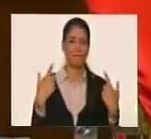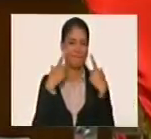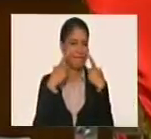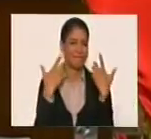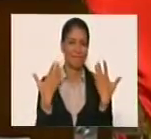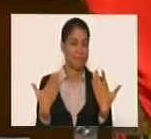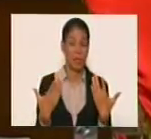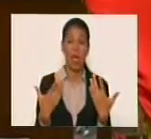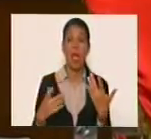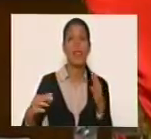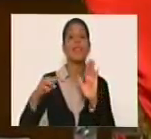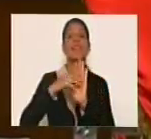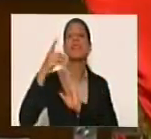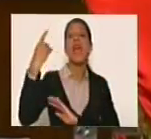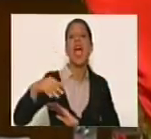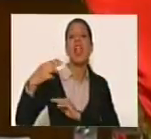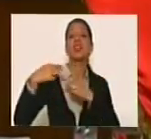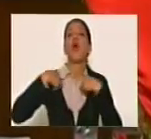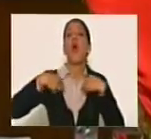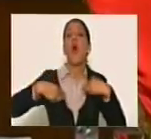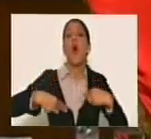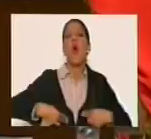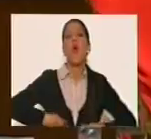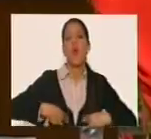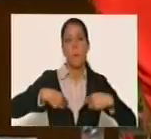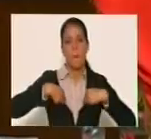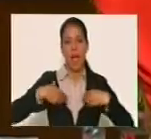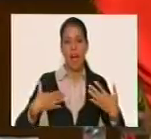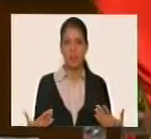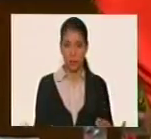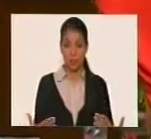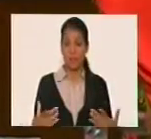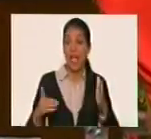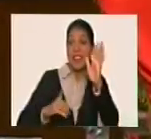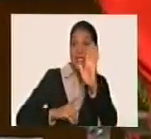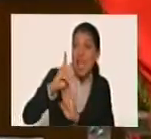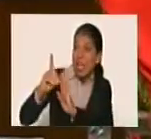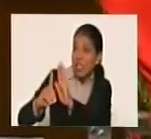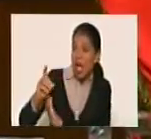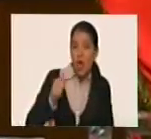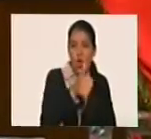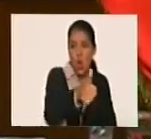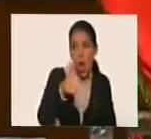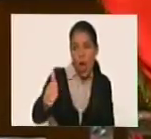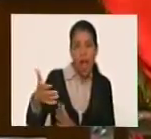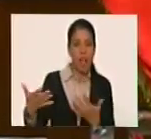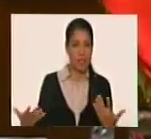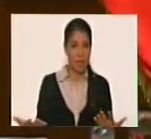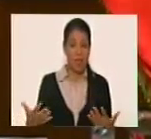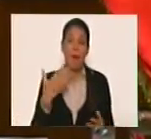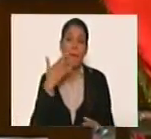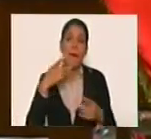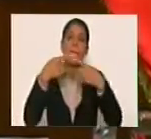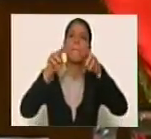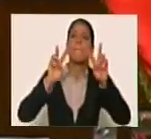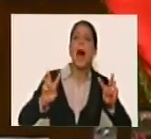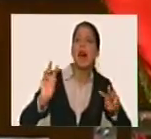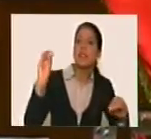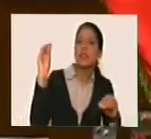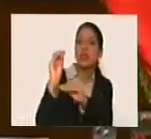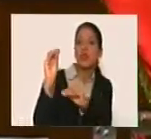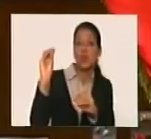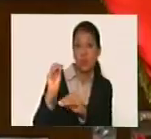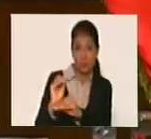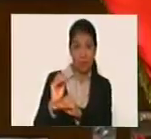efectiva vigencia de los derechos humanos, favorecer el desarrollo individual y colectivo de las personas, preservar la paz y